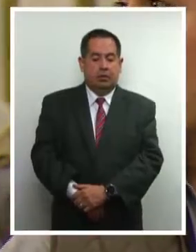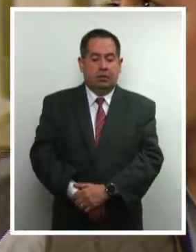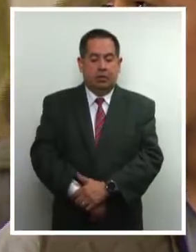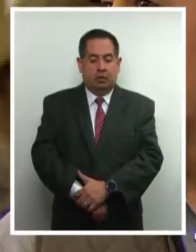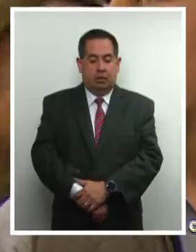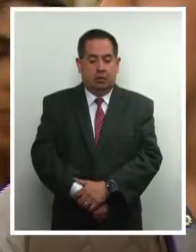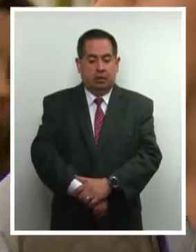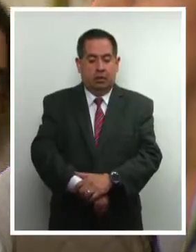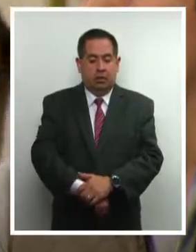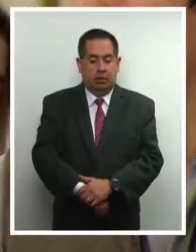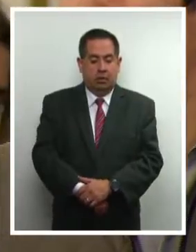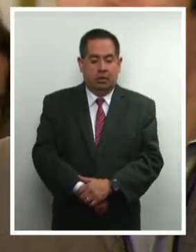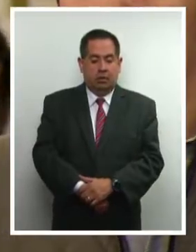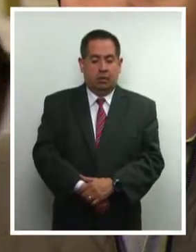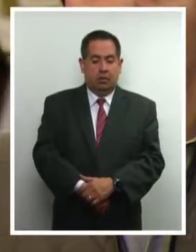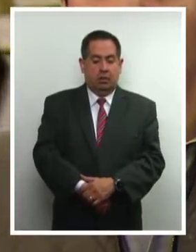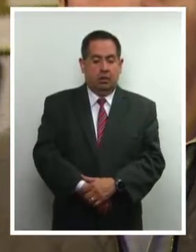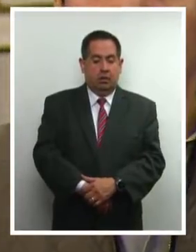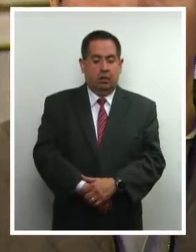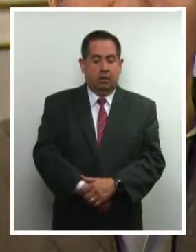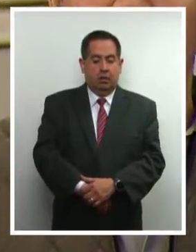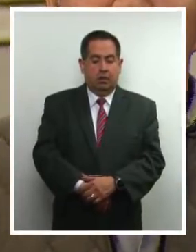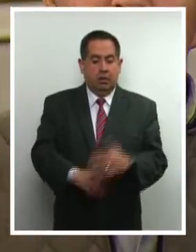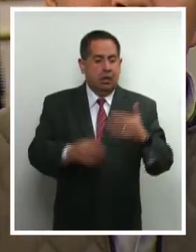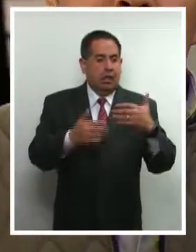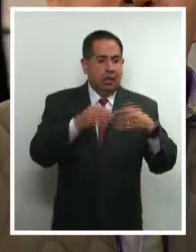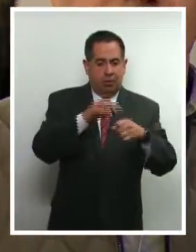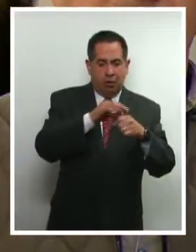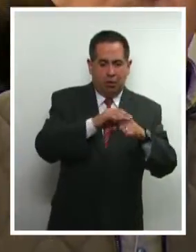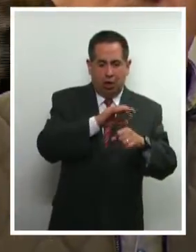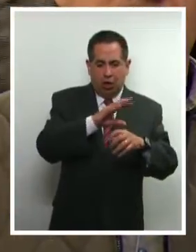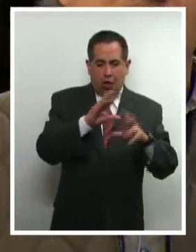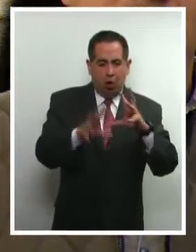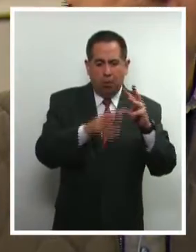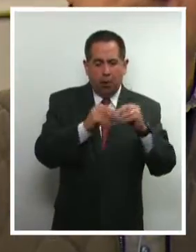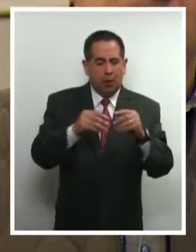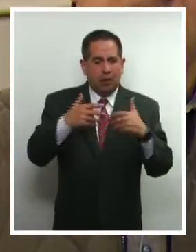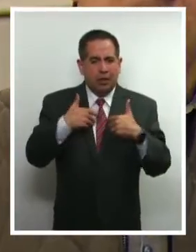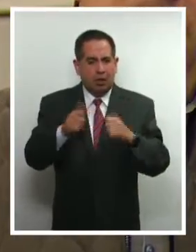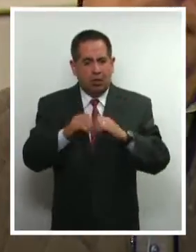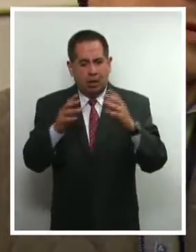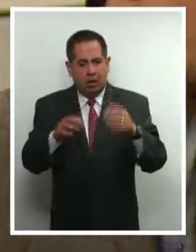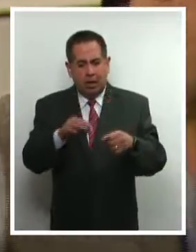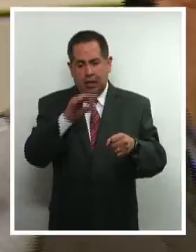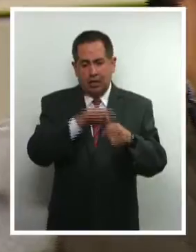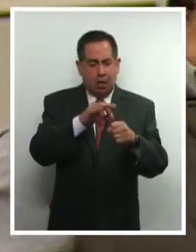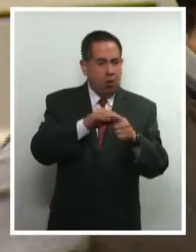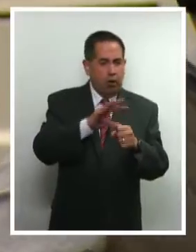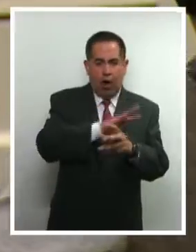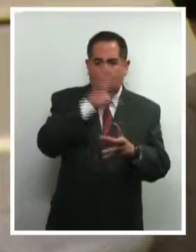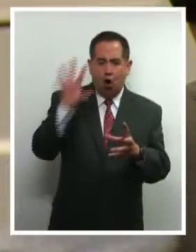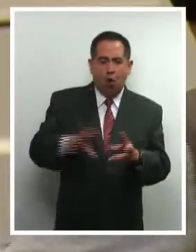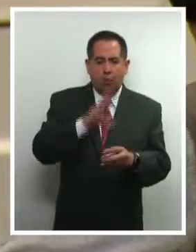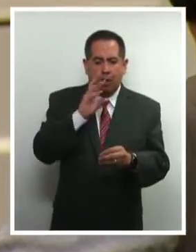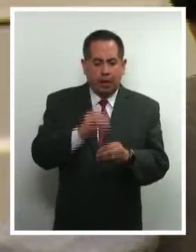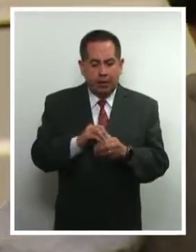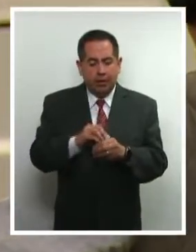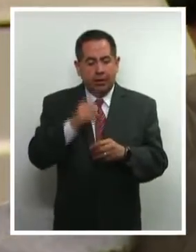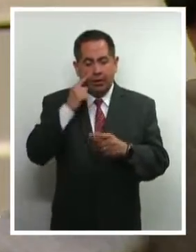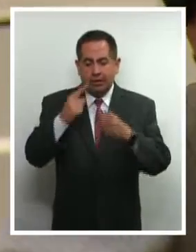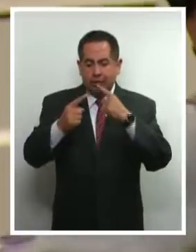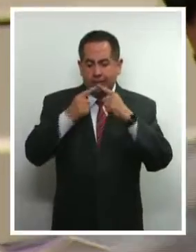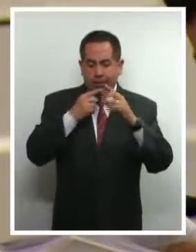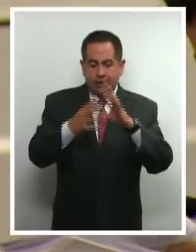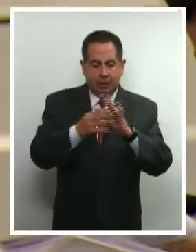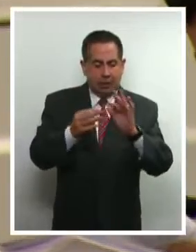Sí, que se vota todo, o sea, no entiendo cuál es la interpretación aquí, o sea, se vota todo, se somete